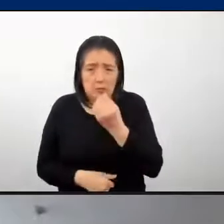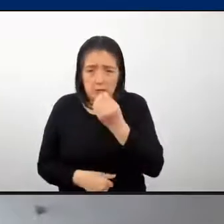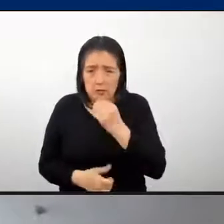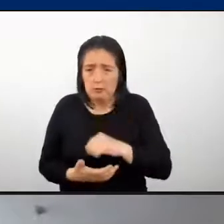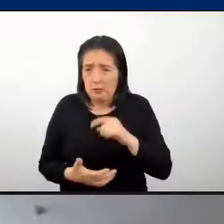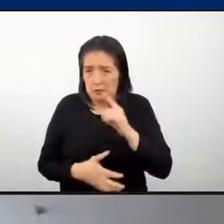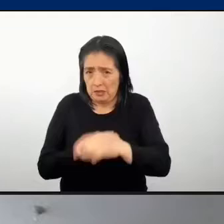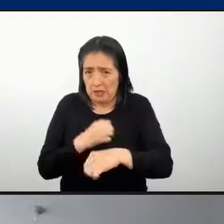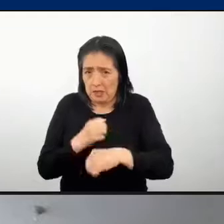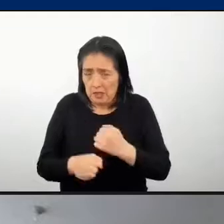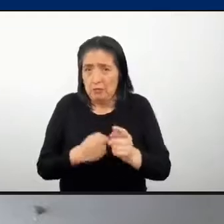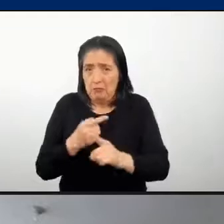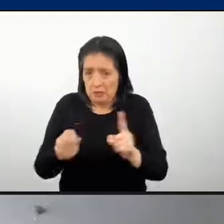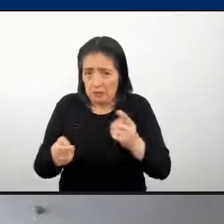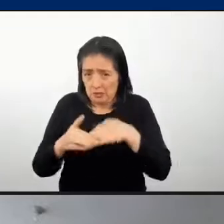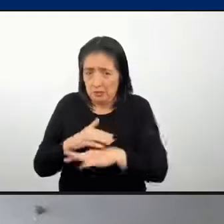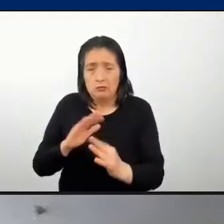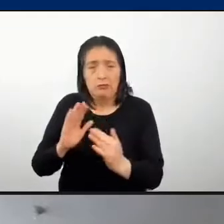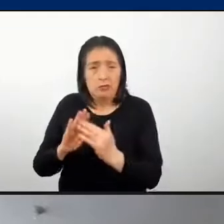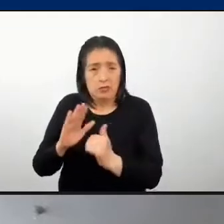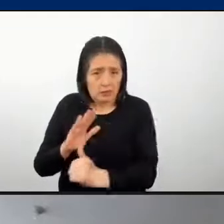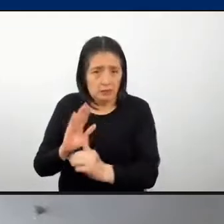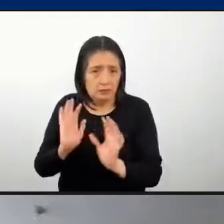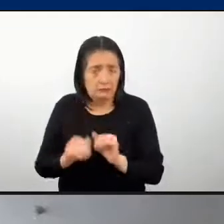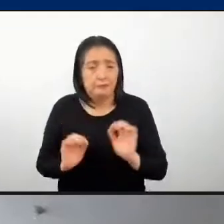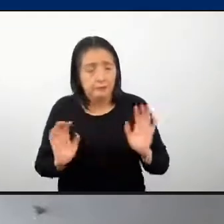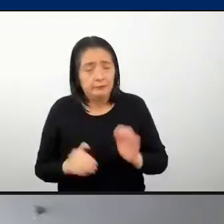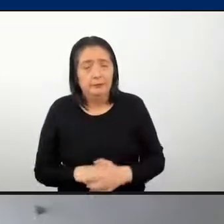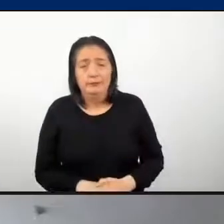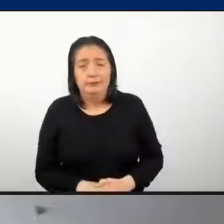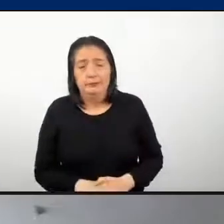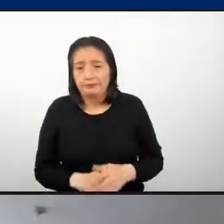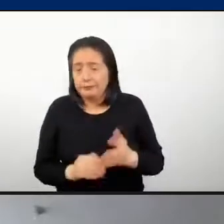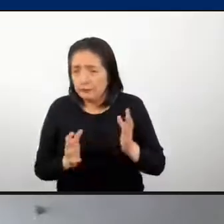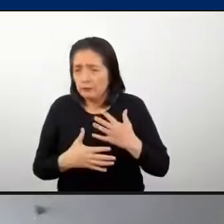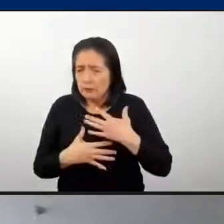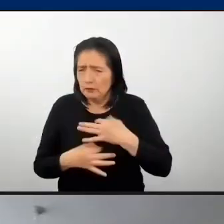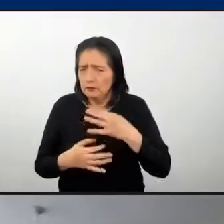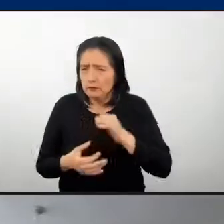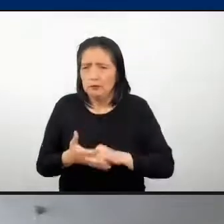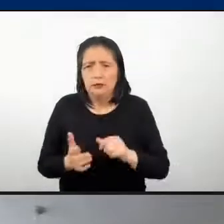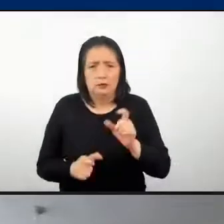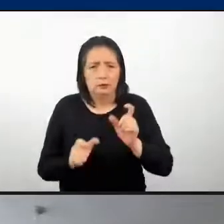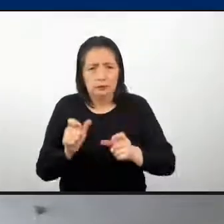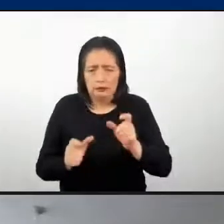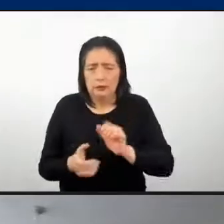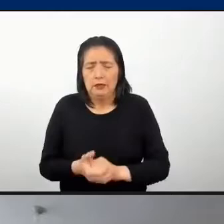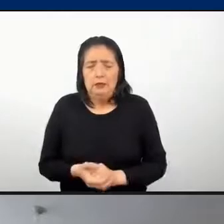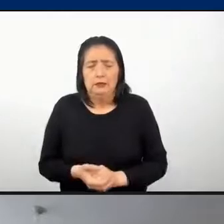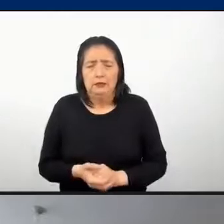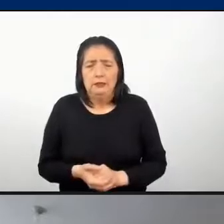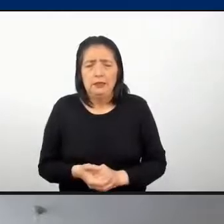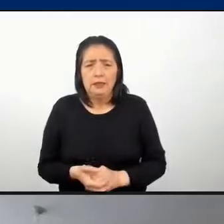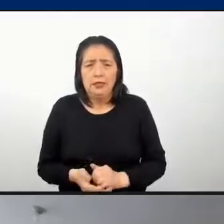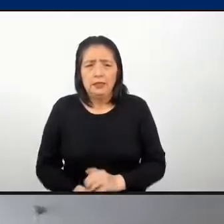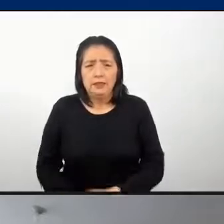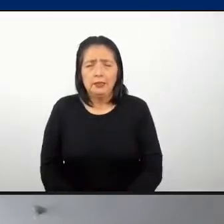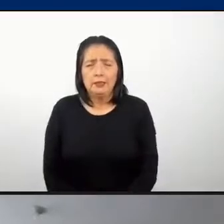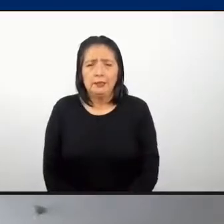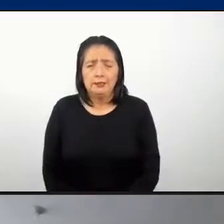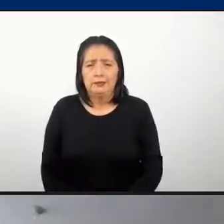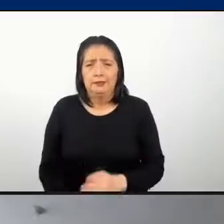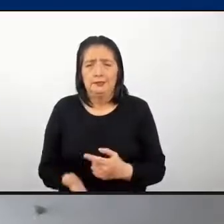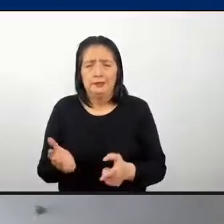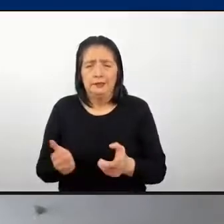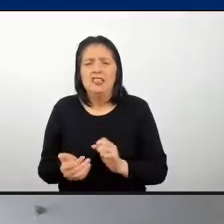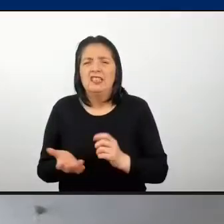y medio en nuestras casas. Entonces, ha sido muy interesante que hay gente que